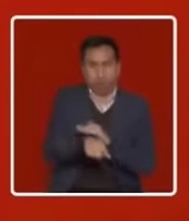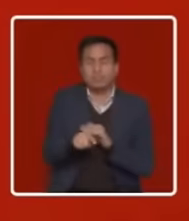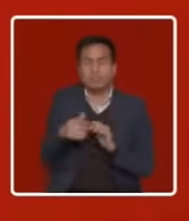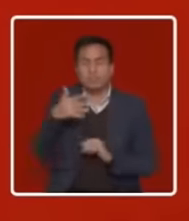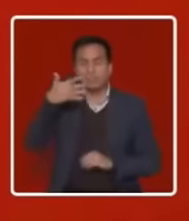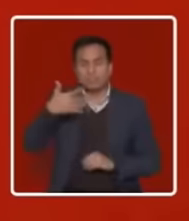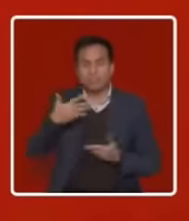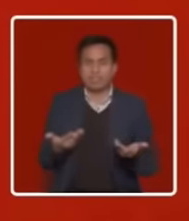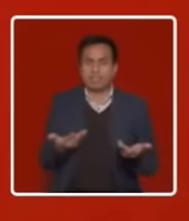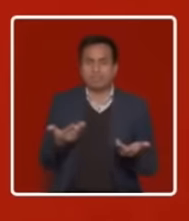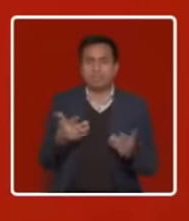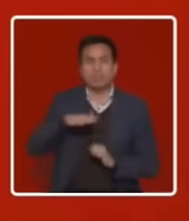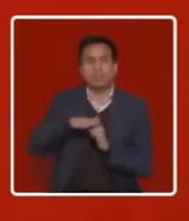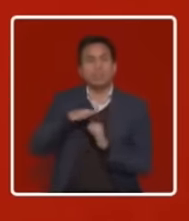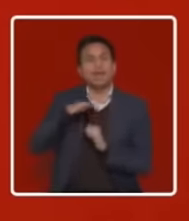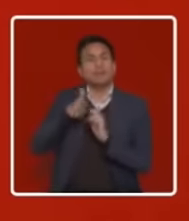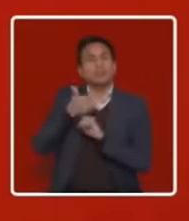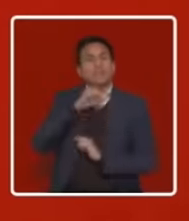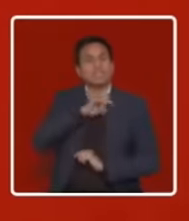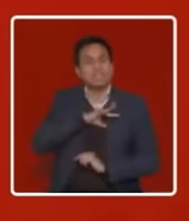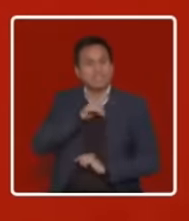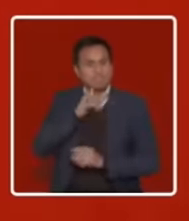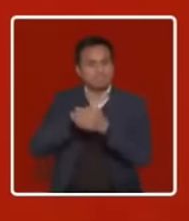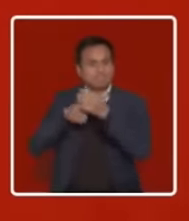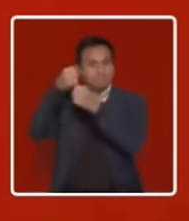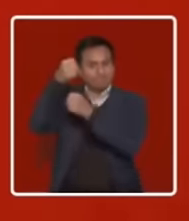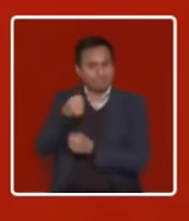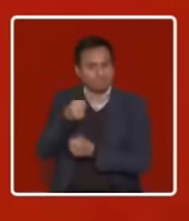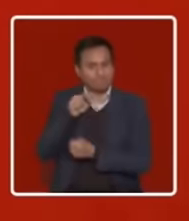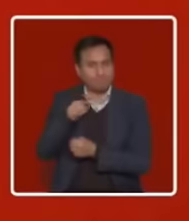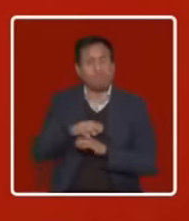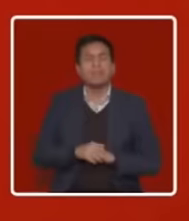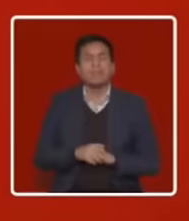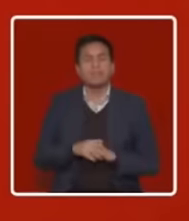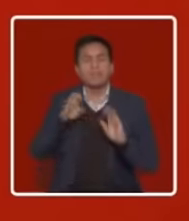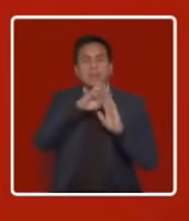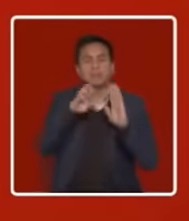significativo para la soberanía de Chile. Tal cual. Este proyecto,